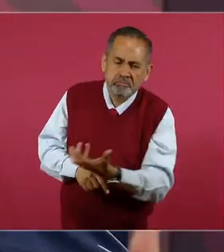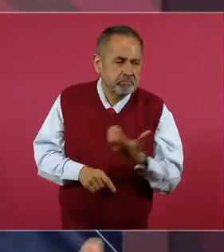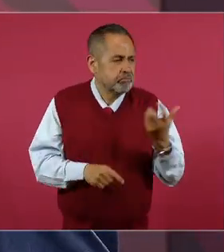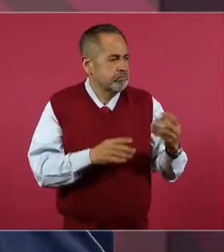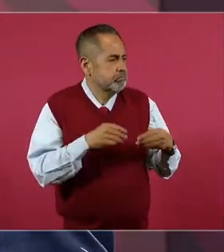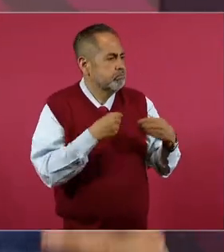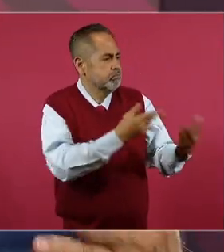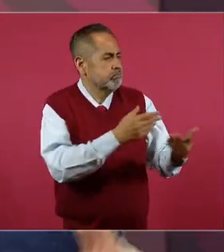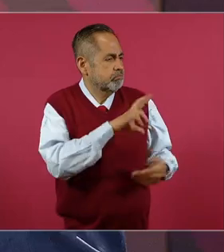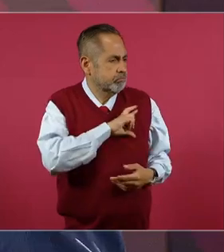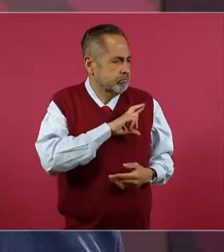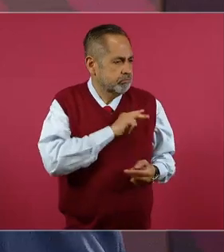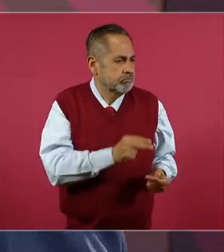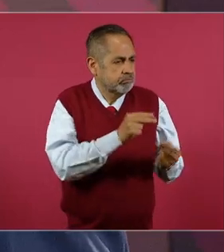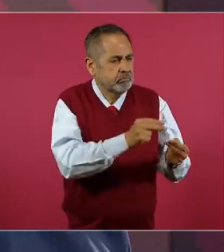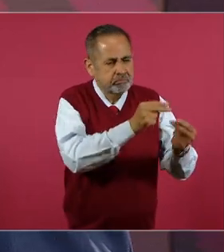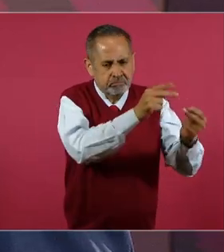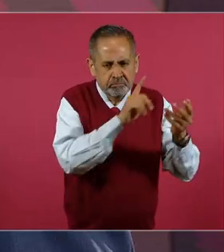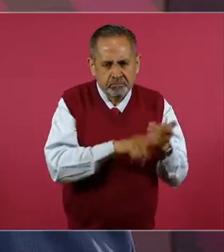del pueblo, a particulares.